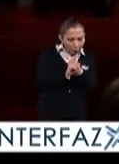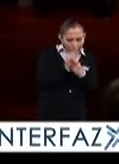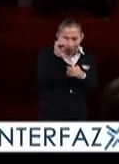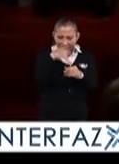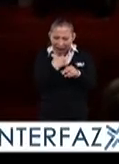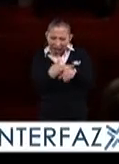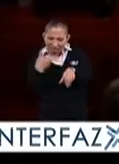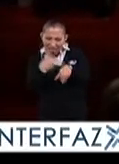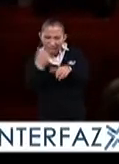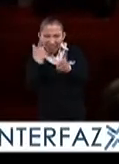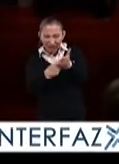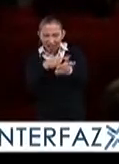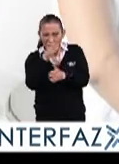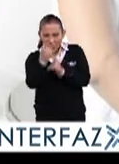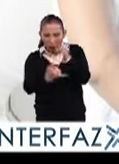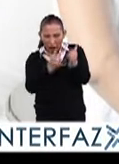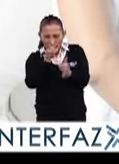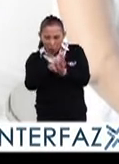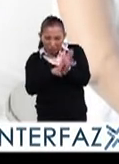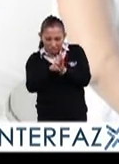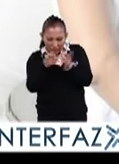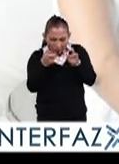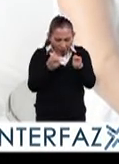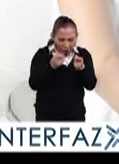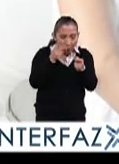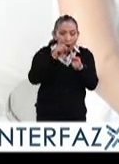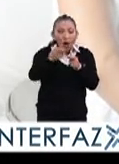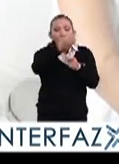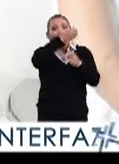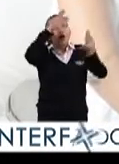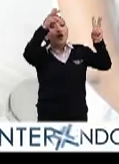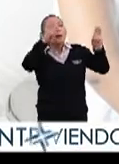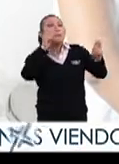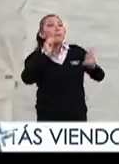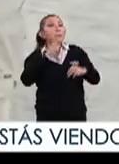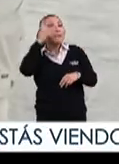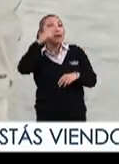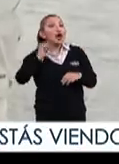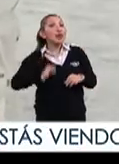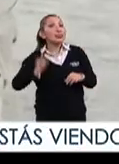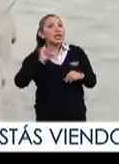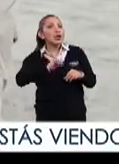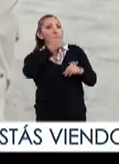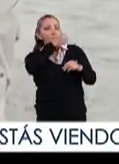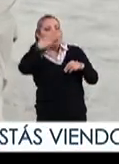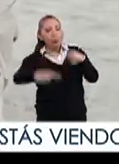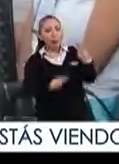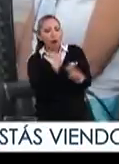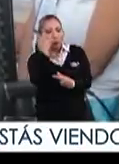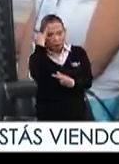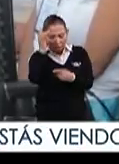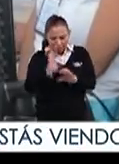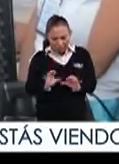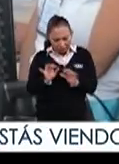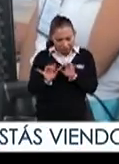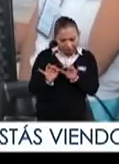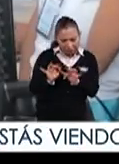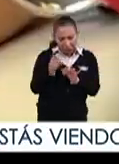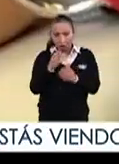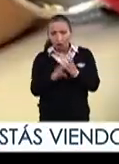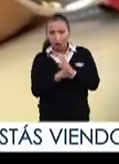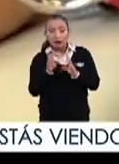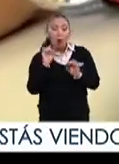a resolver dentro del videojuego, esté basada en una leyenda del México precolombino, donde puedan implementar ciertos modelos computacionales de sistemas